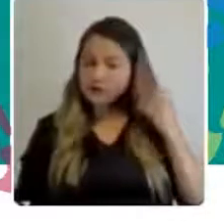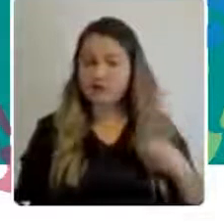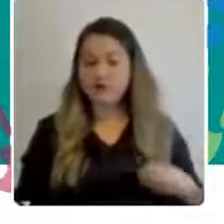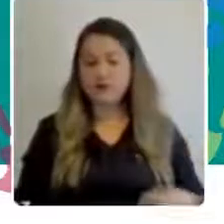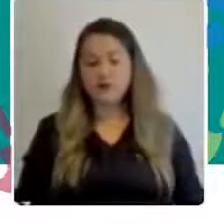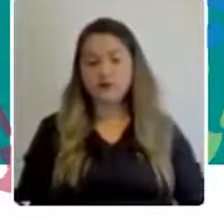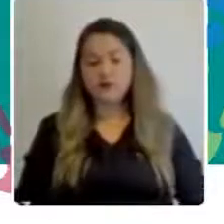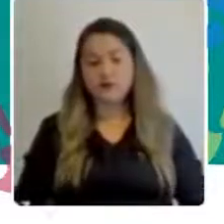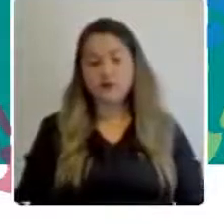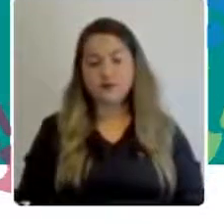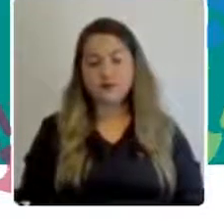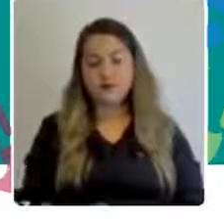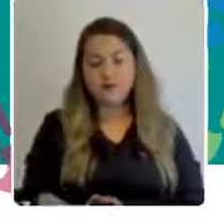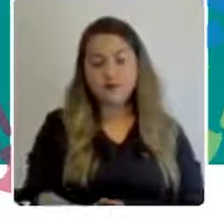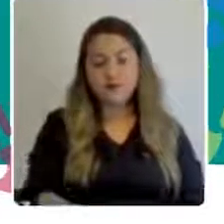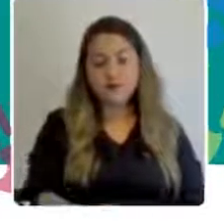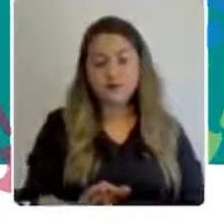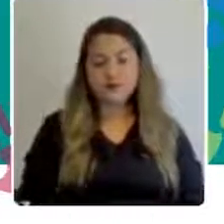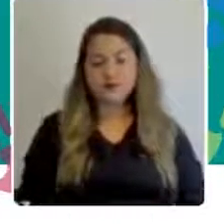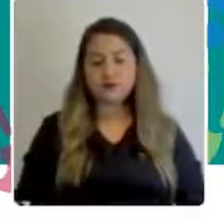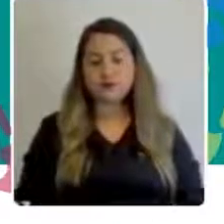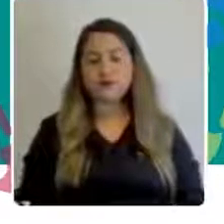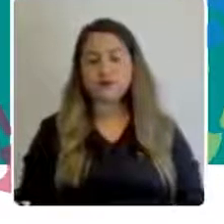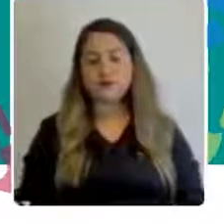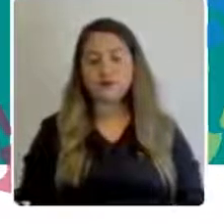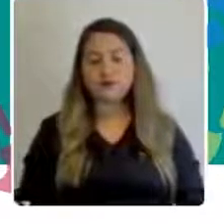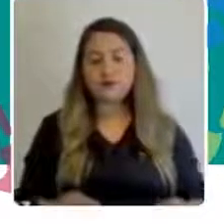Hay que darse cuenta de que estamos bien.